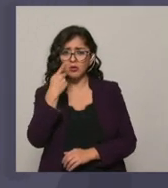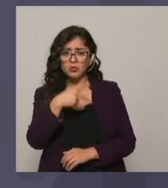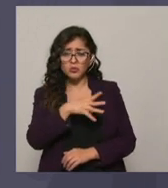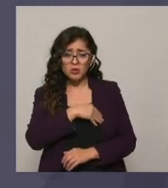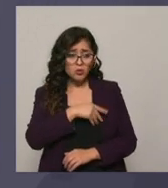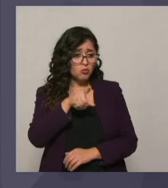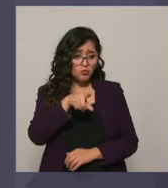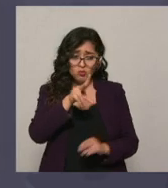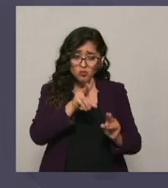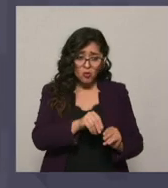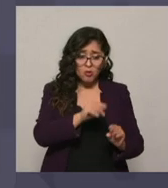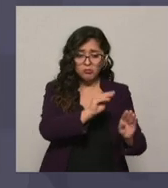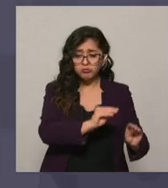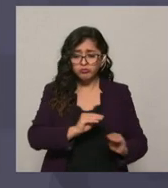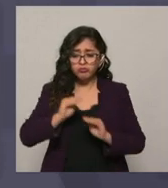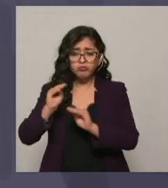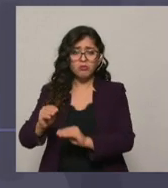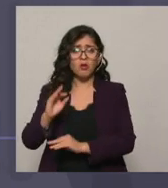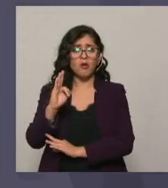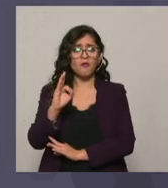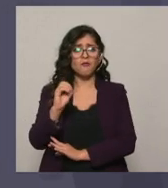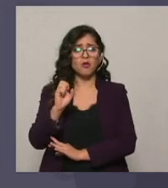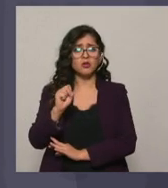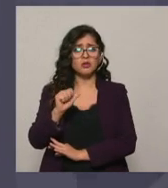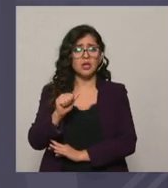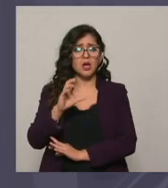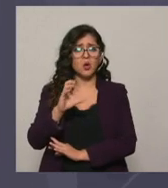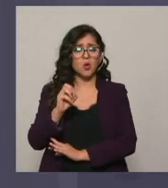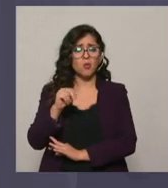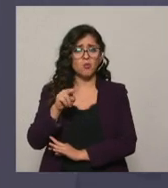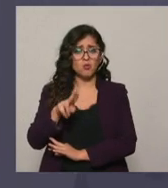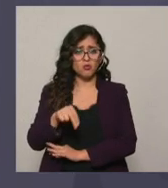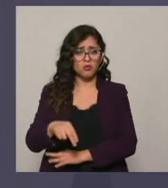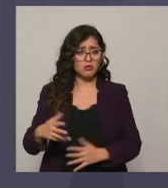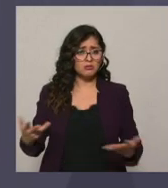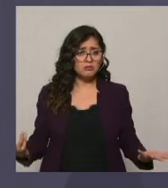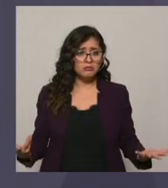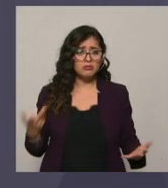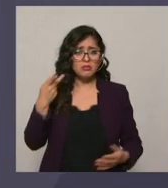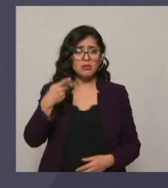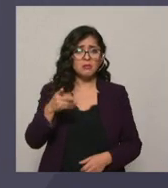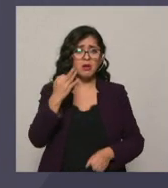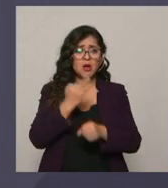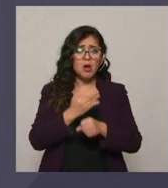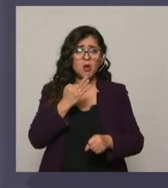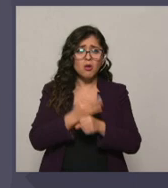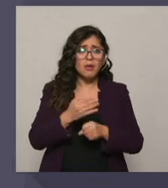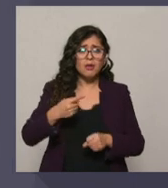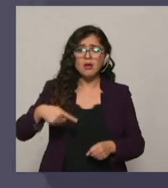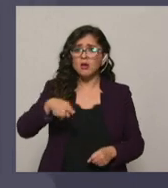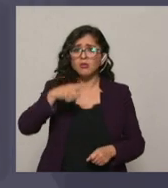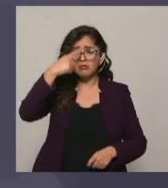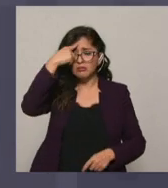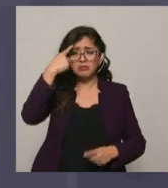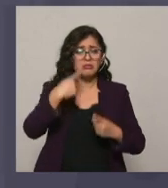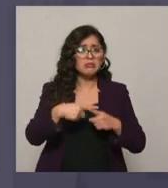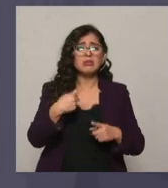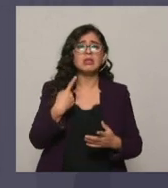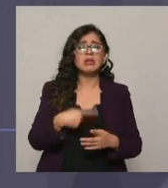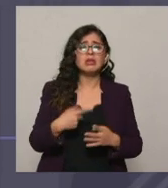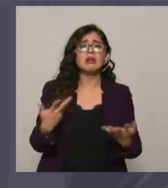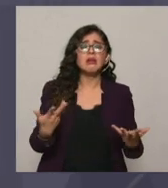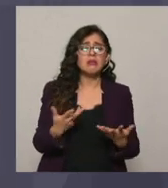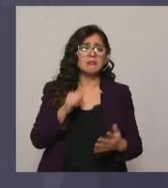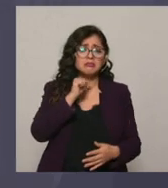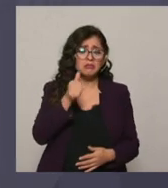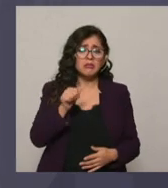fosa común, ¿no? Hasta el momento ese caso no tiene ni siquiera sospechoso, ¿no? Tenemos otro caso que acompañamos